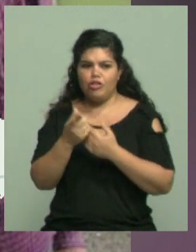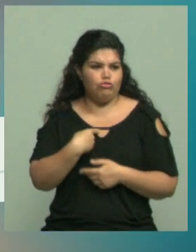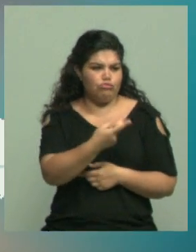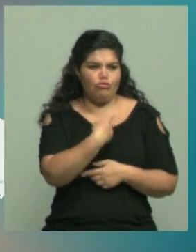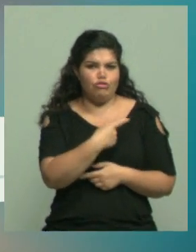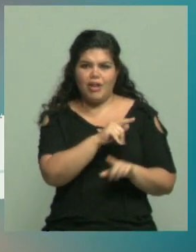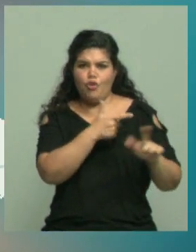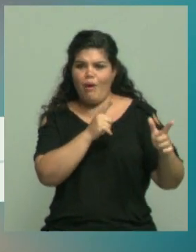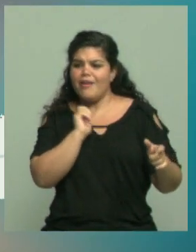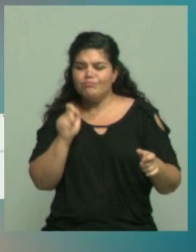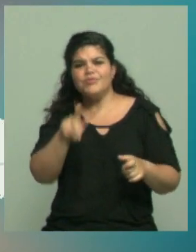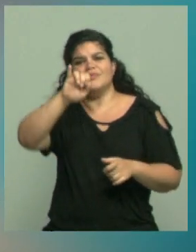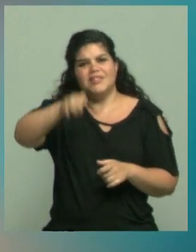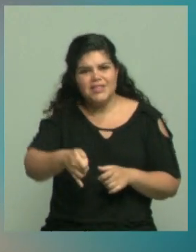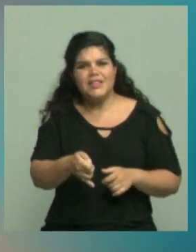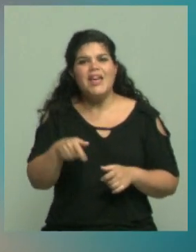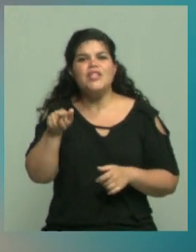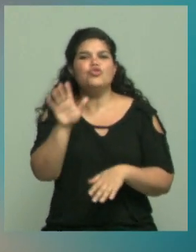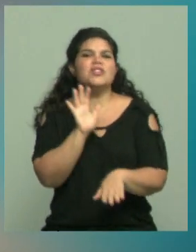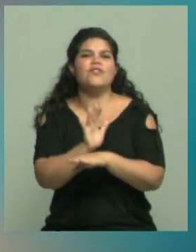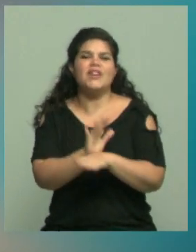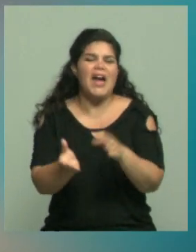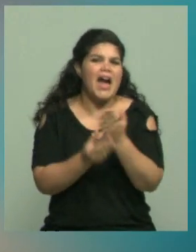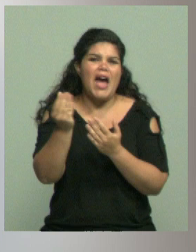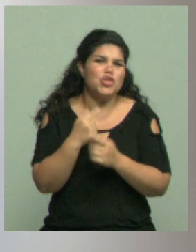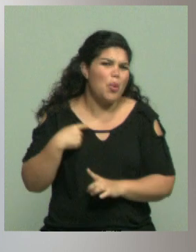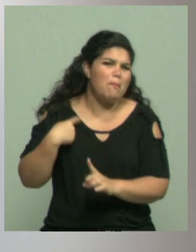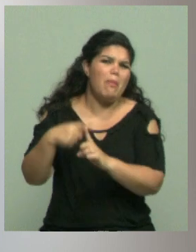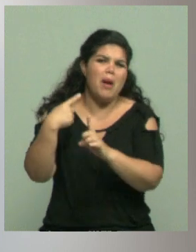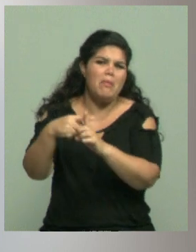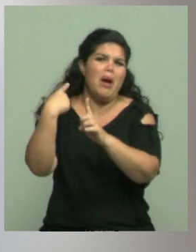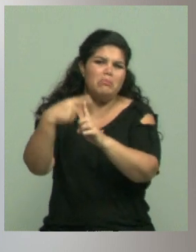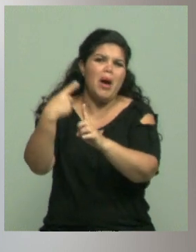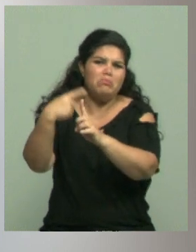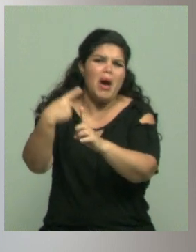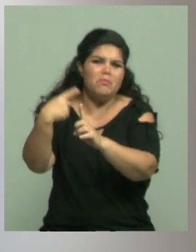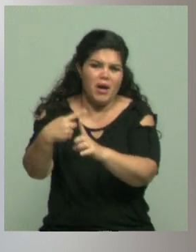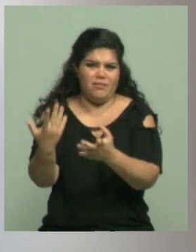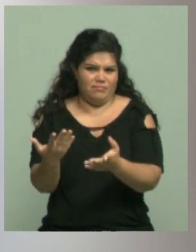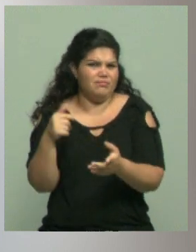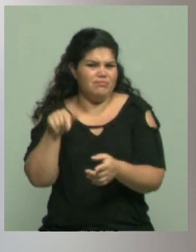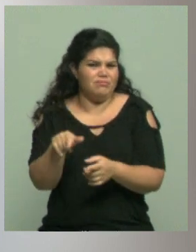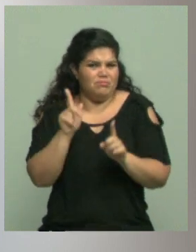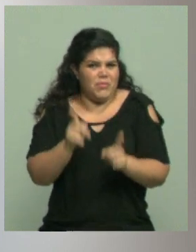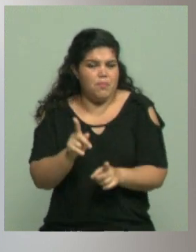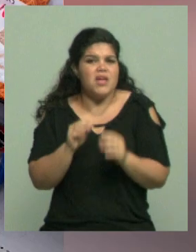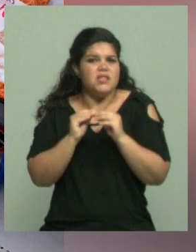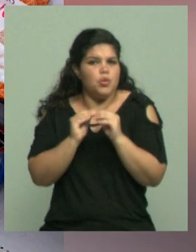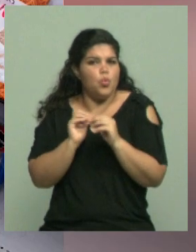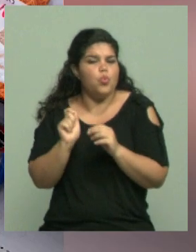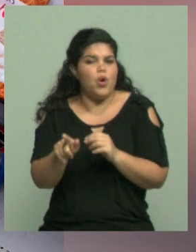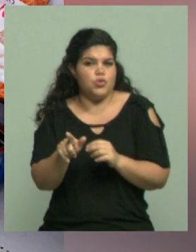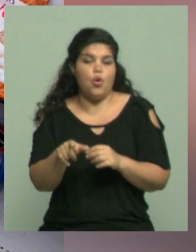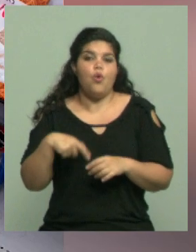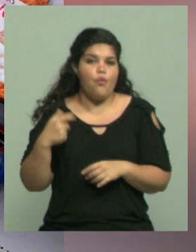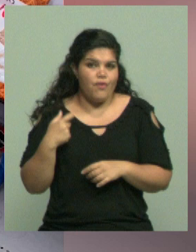Bueno, son datos importantes para tener en cuenta porque es la realidad que hoy están viviendo muchos jubilados.